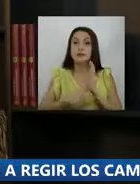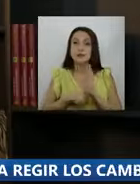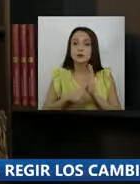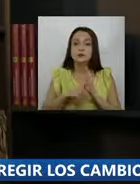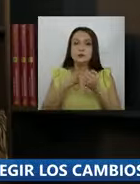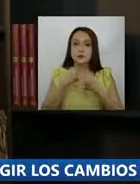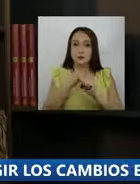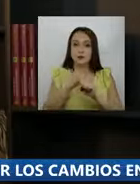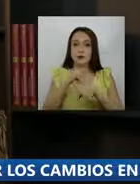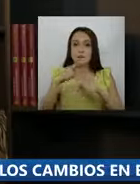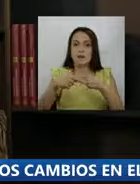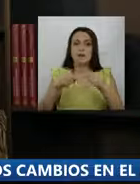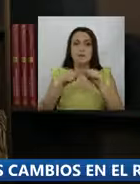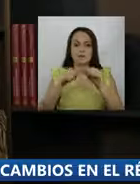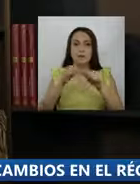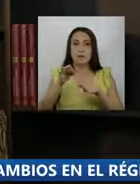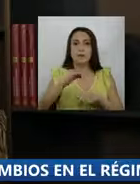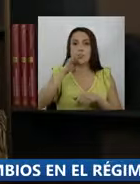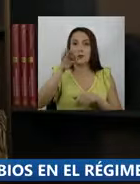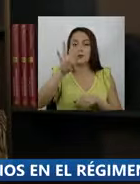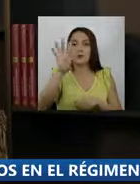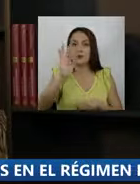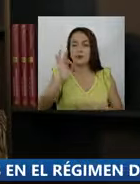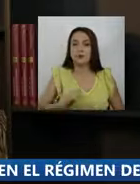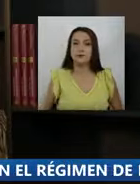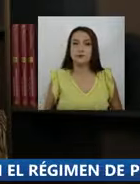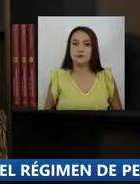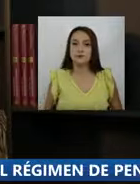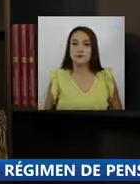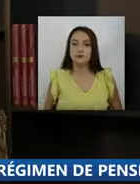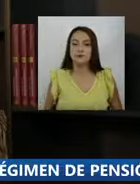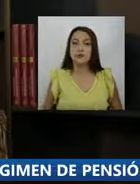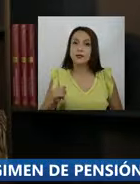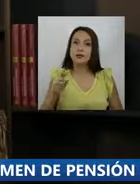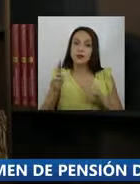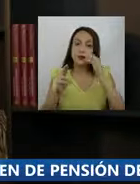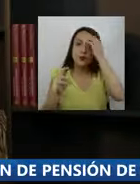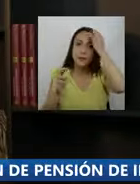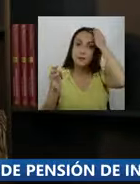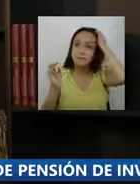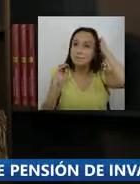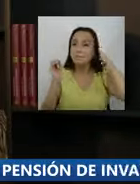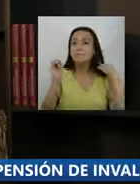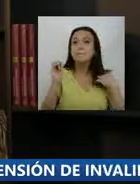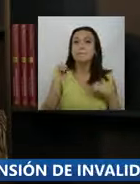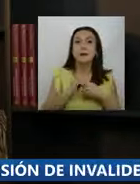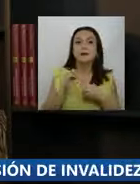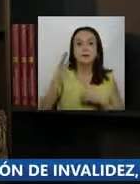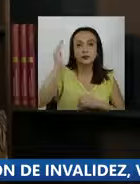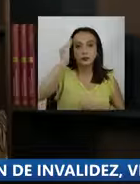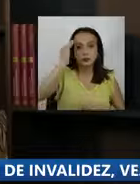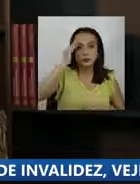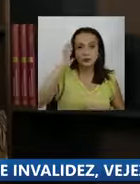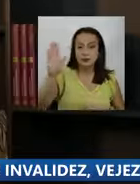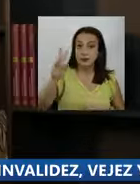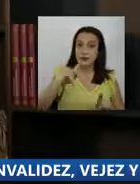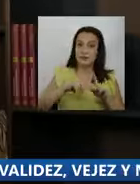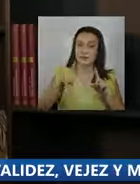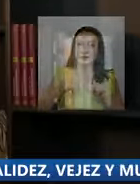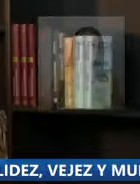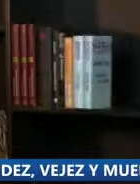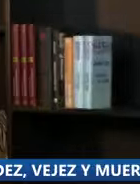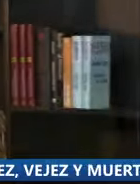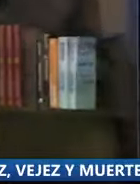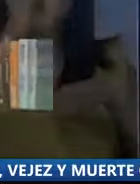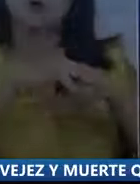van a llevar a cabo el próximo 4 de febrero. José Luis Rodríguez nos va a dar un conocimiento de los diferentes puntos de vista sobre este tema.